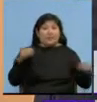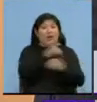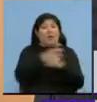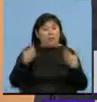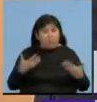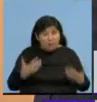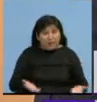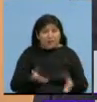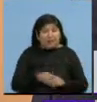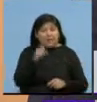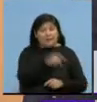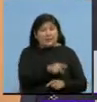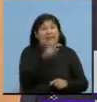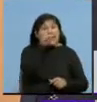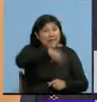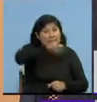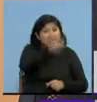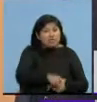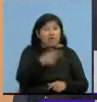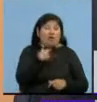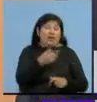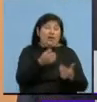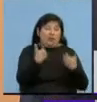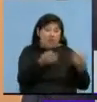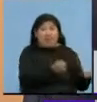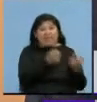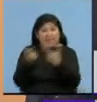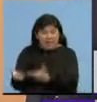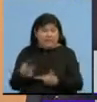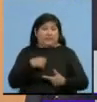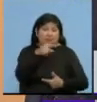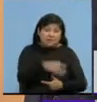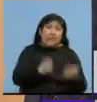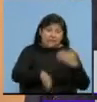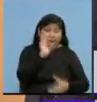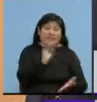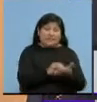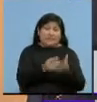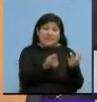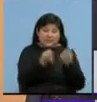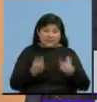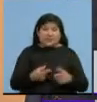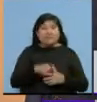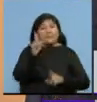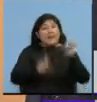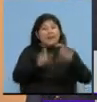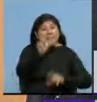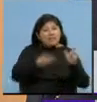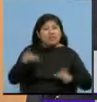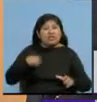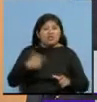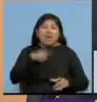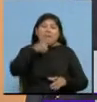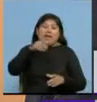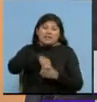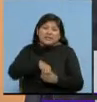para lograr que haya mayor tasa de donación. Tal vez lo más fácil sería decir, no, mira, la sociedad no es lo suficientemente solidaria, pero no, nosotros